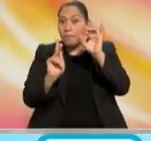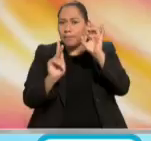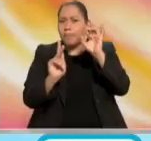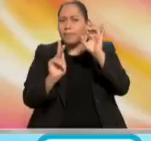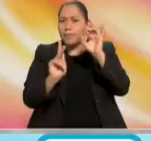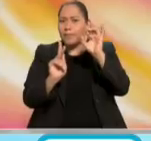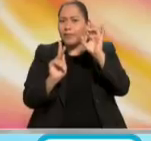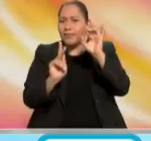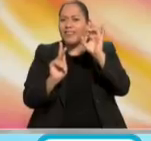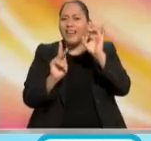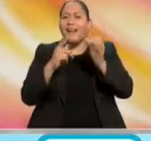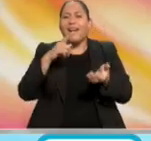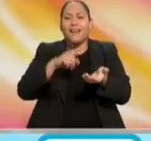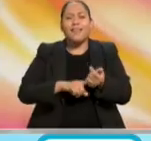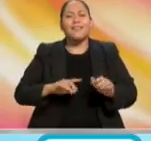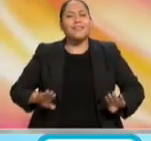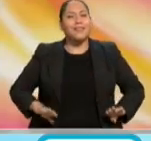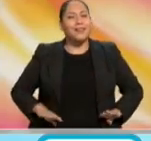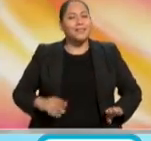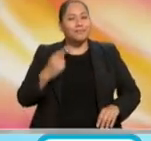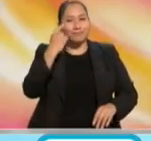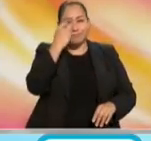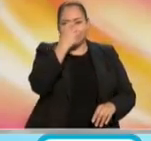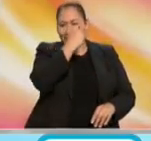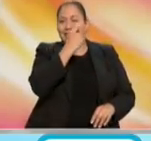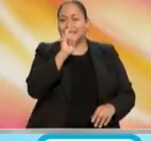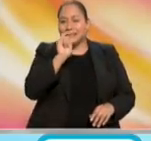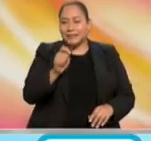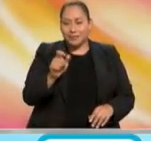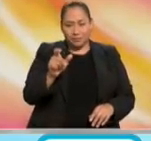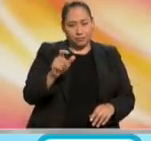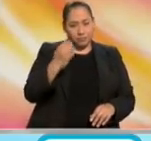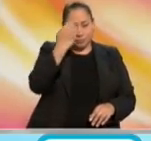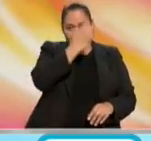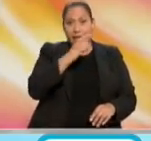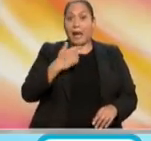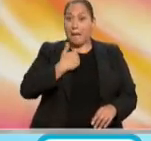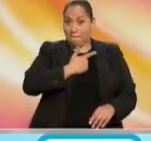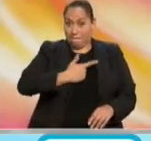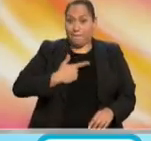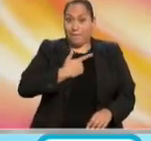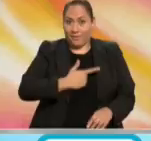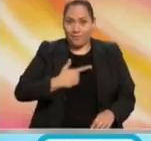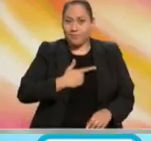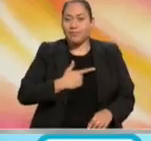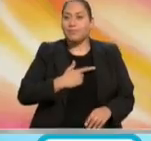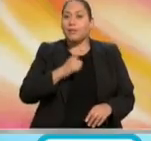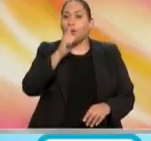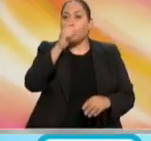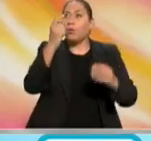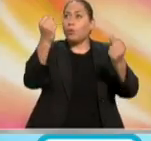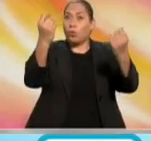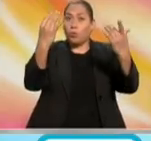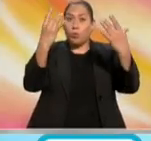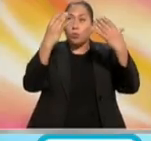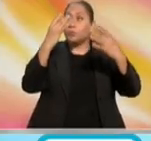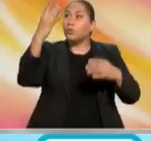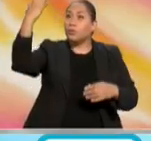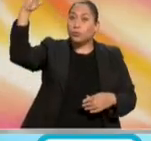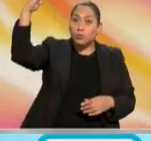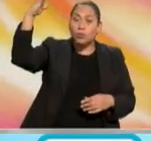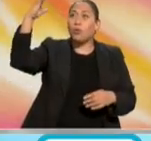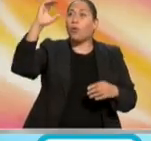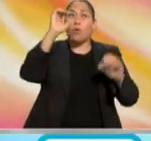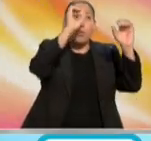son los misterios que guarda la pupila? Fíjense una cosa, cuando algo te gusta, sin importar la cantidad de luz que esté cercana o que te